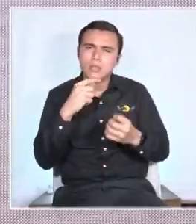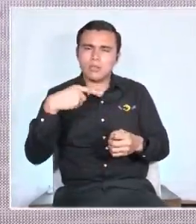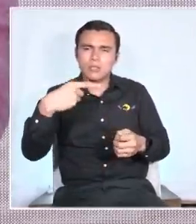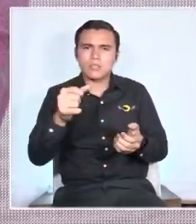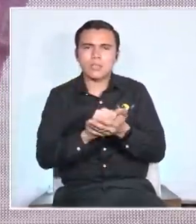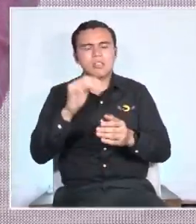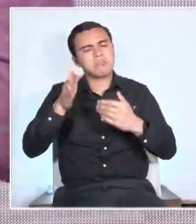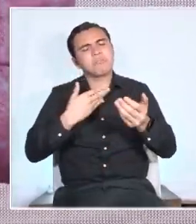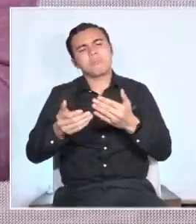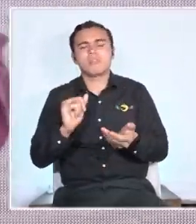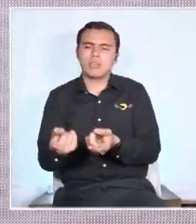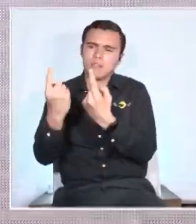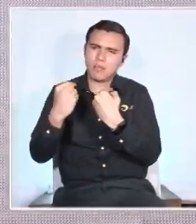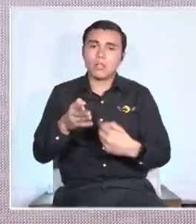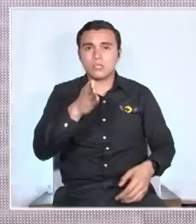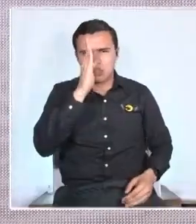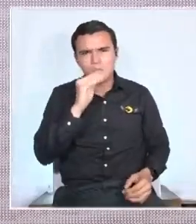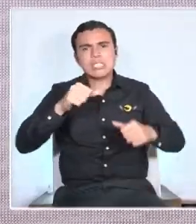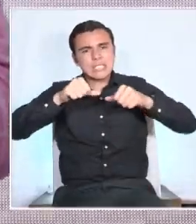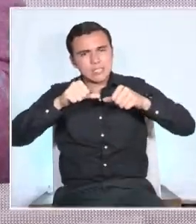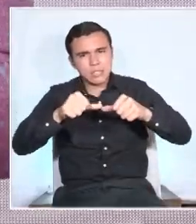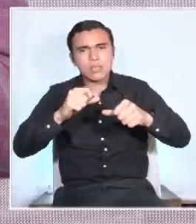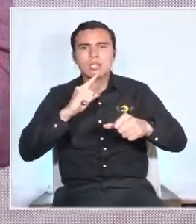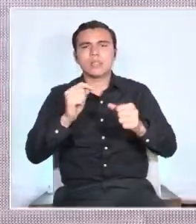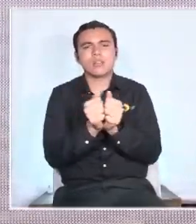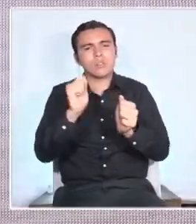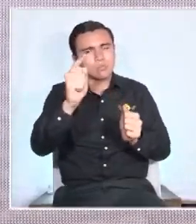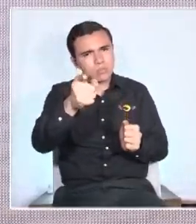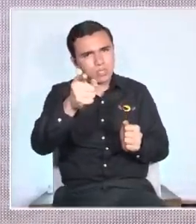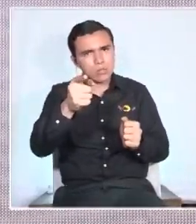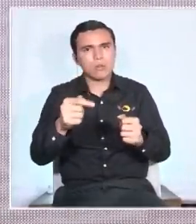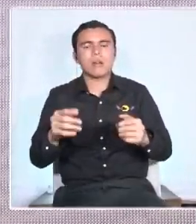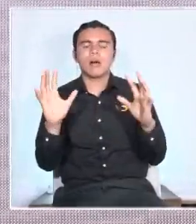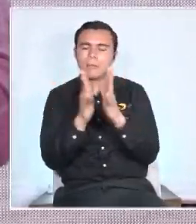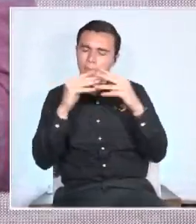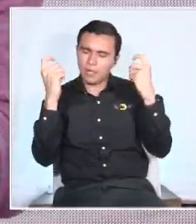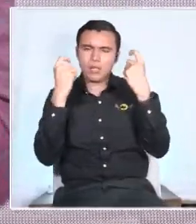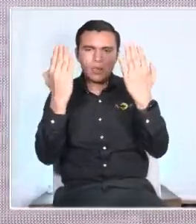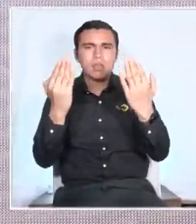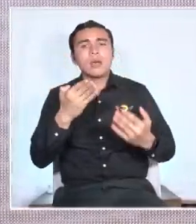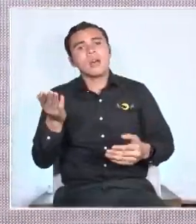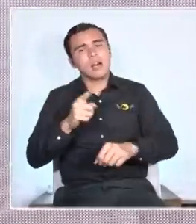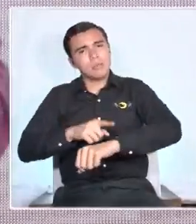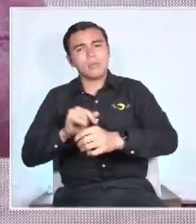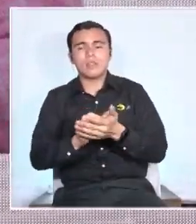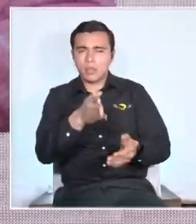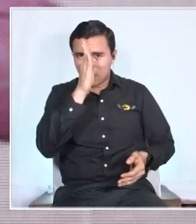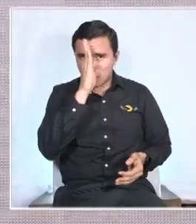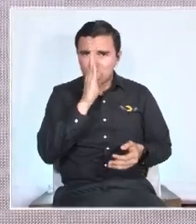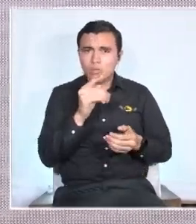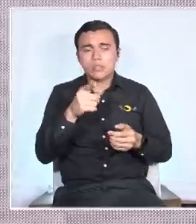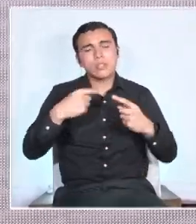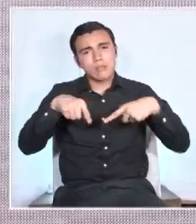importa lo que venga, Dios sigue estando contigo. Aleluya. Hay momentos que Dios